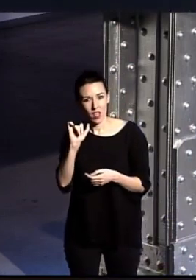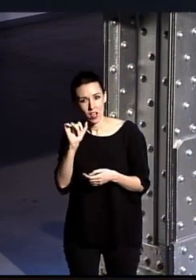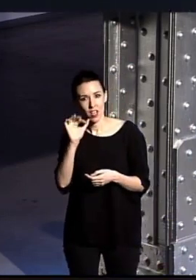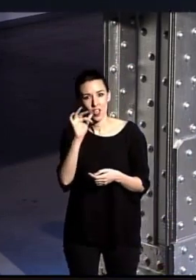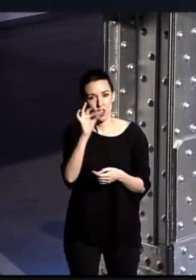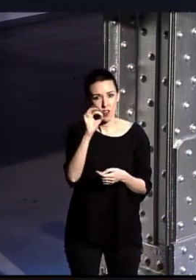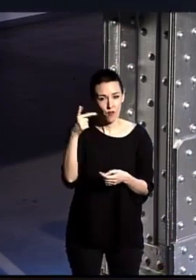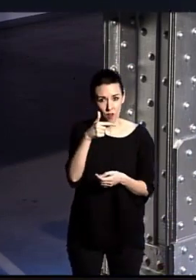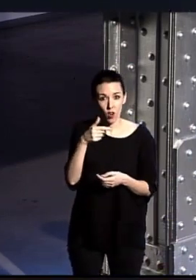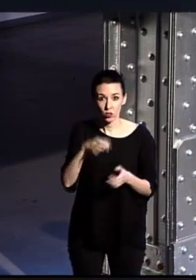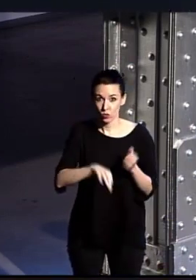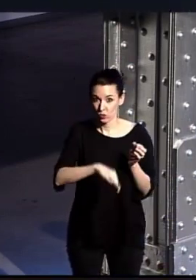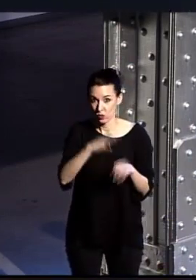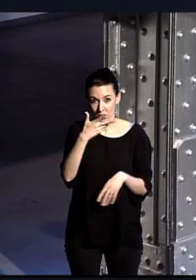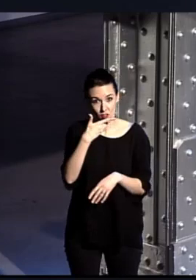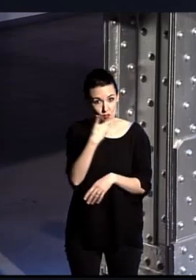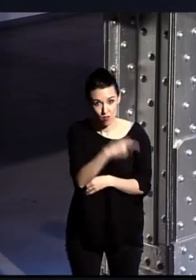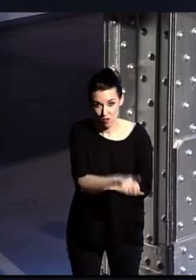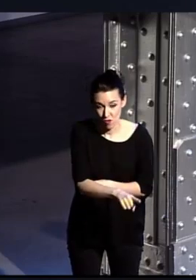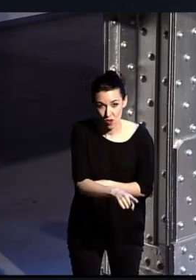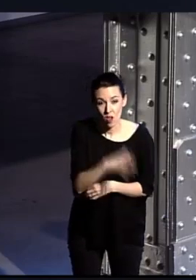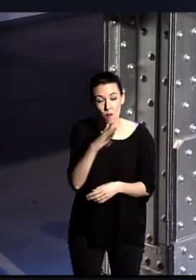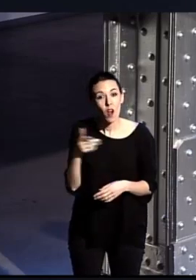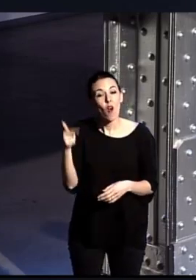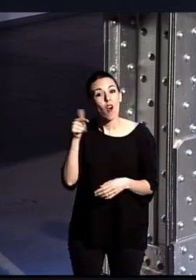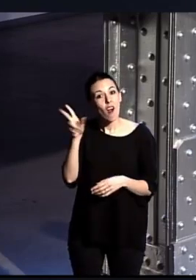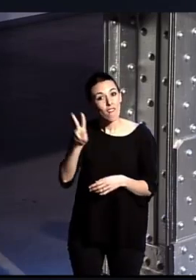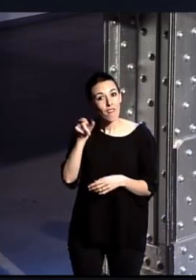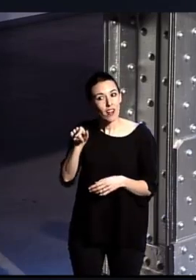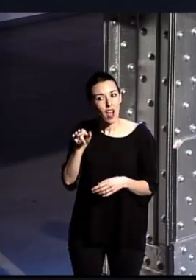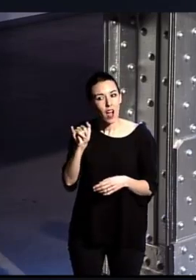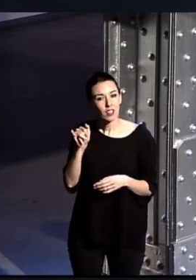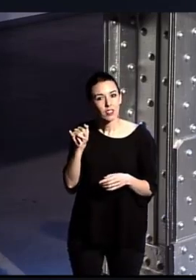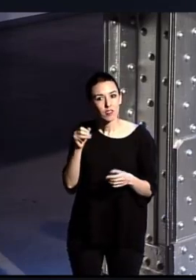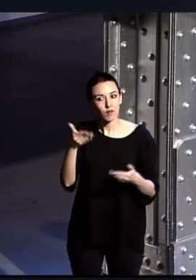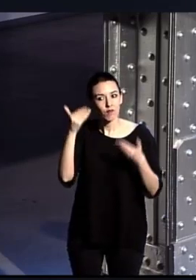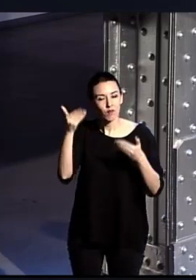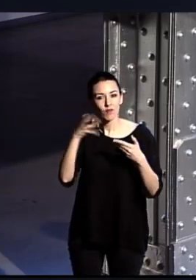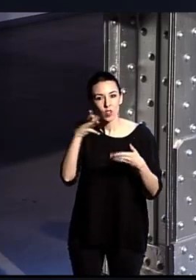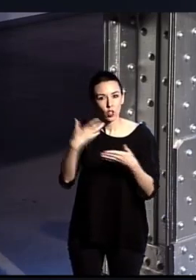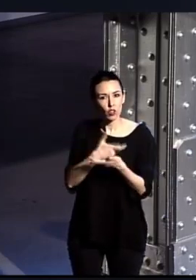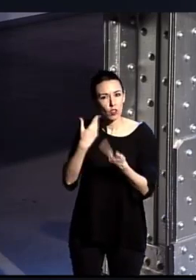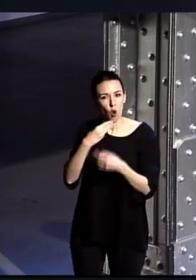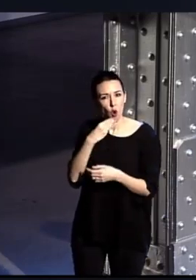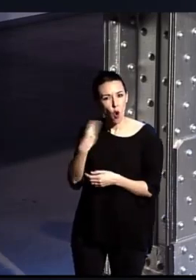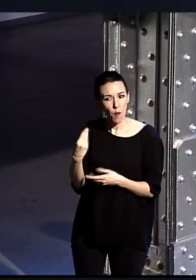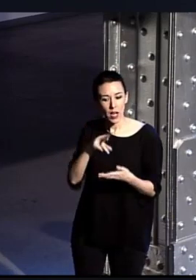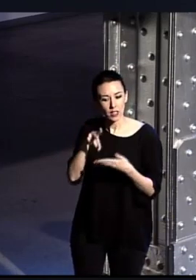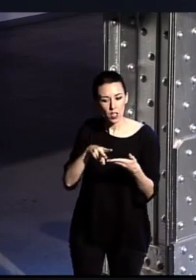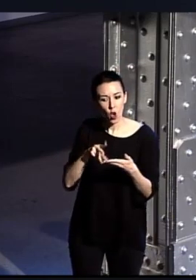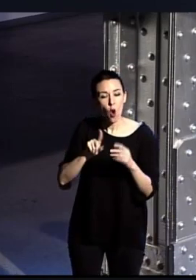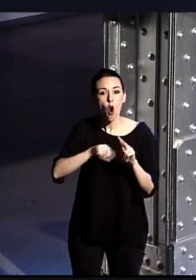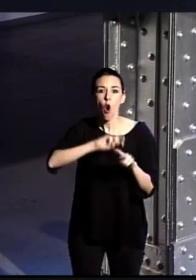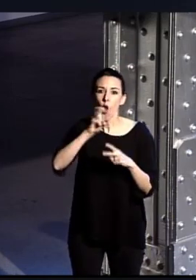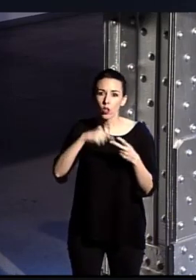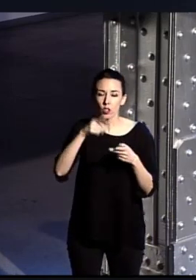Ellos afortunadamente no lo conocen. Pero claro, Verne tiene esa gloria en la que muchos le han leído de jóvenes, pero hay otros que han